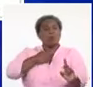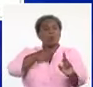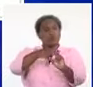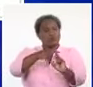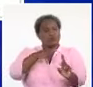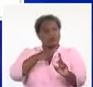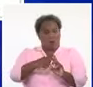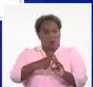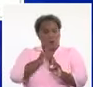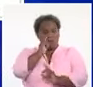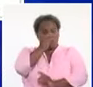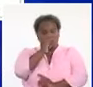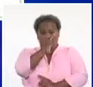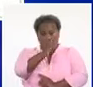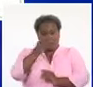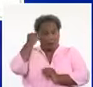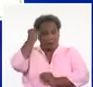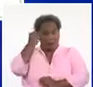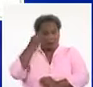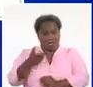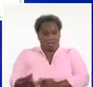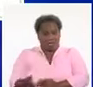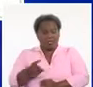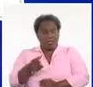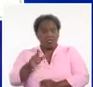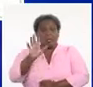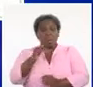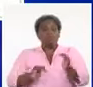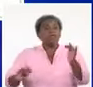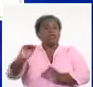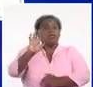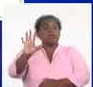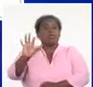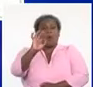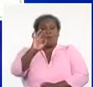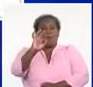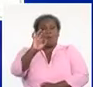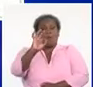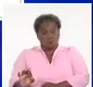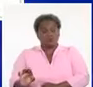muestras analizadas por encima del 5%, que es un indicador